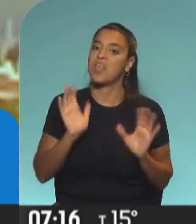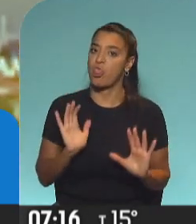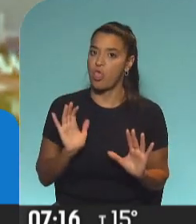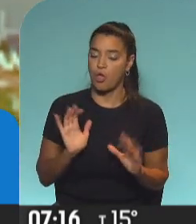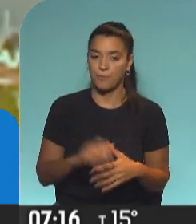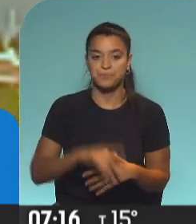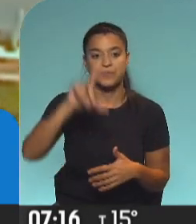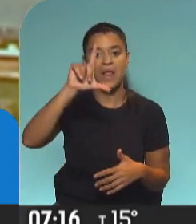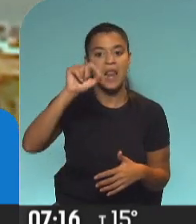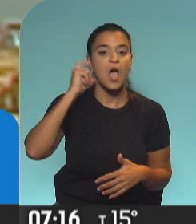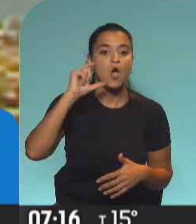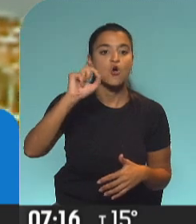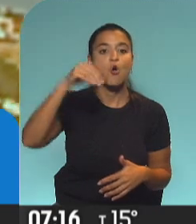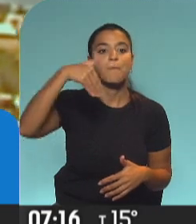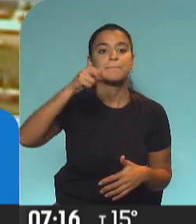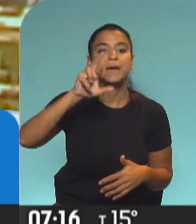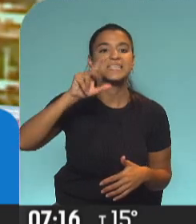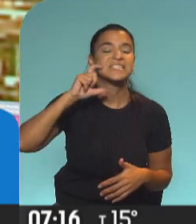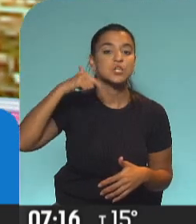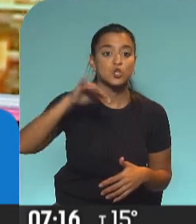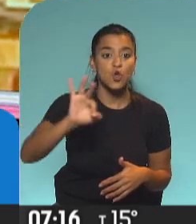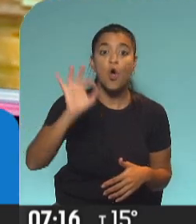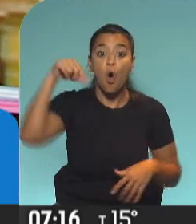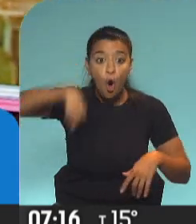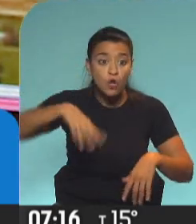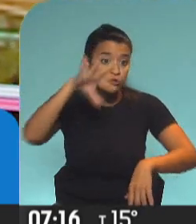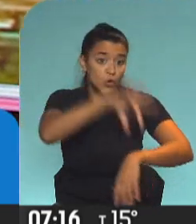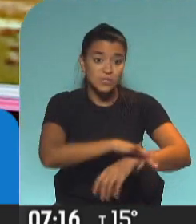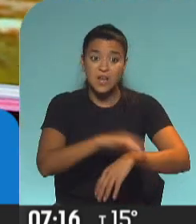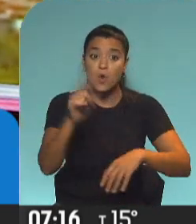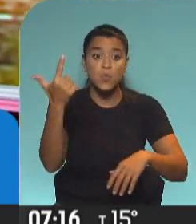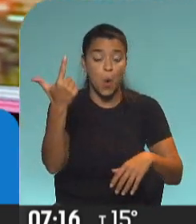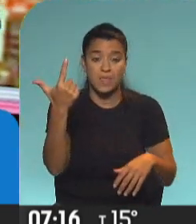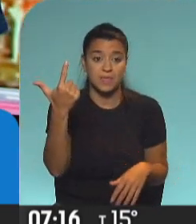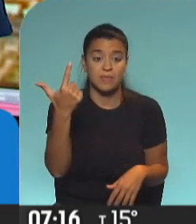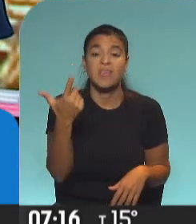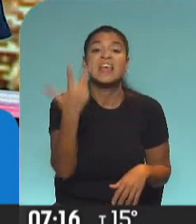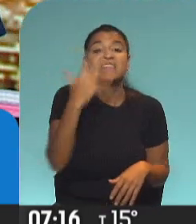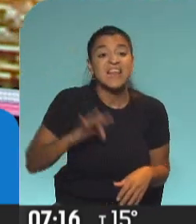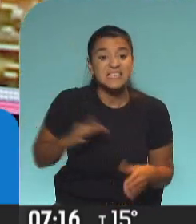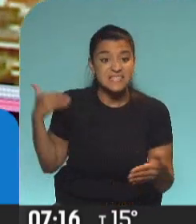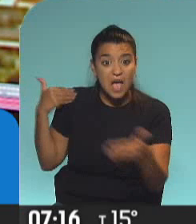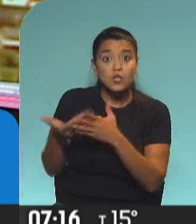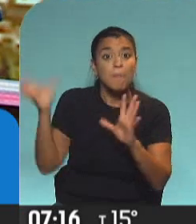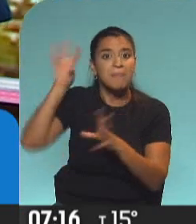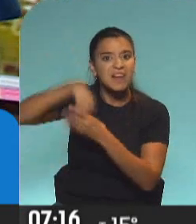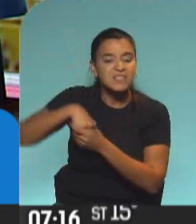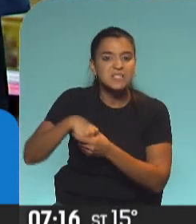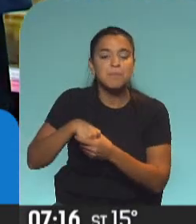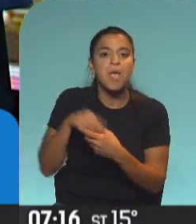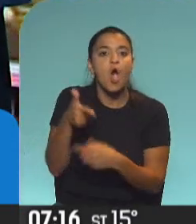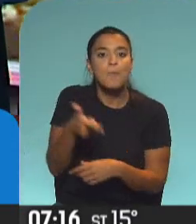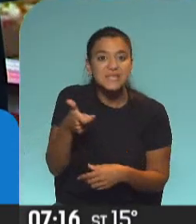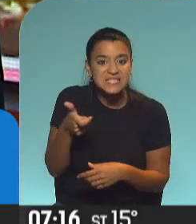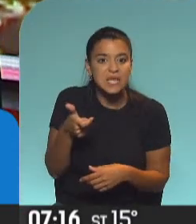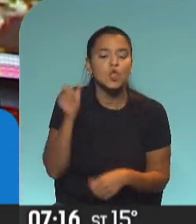Diego Lago Marcino está hoy sin la tobillera. Hace 3 años que está procesado como partícipe del homicidio.